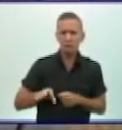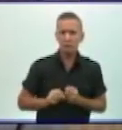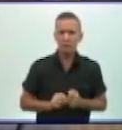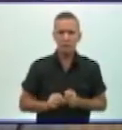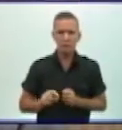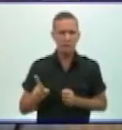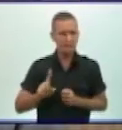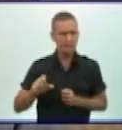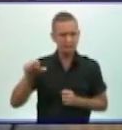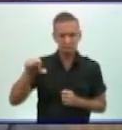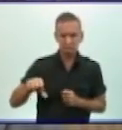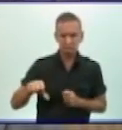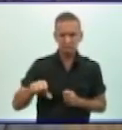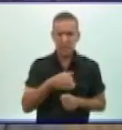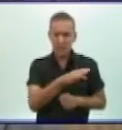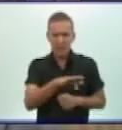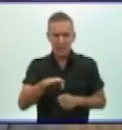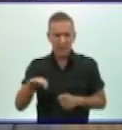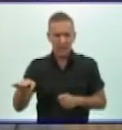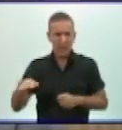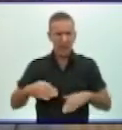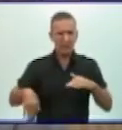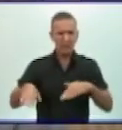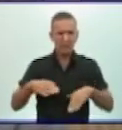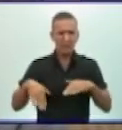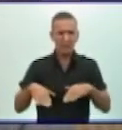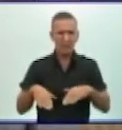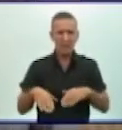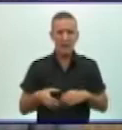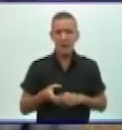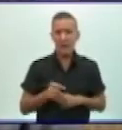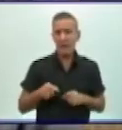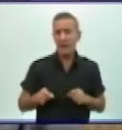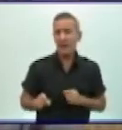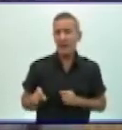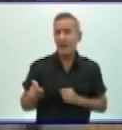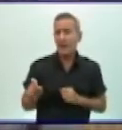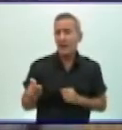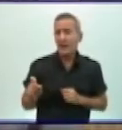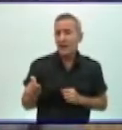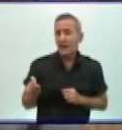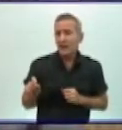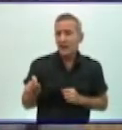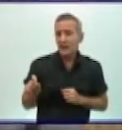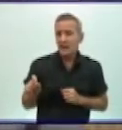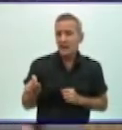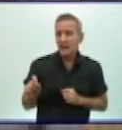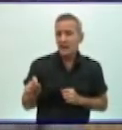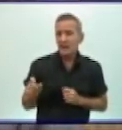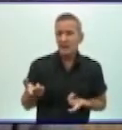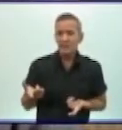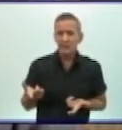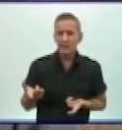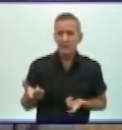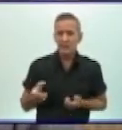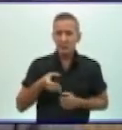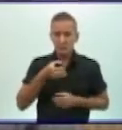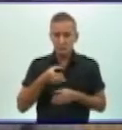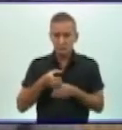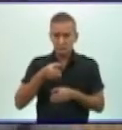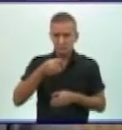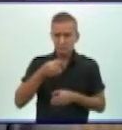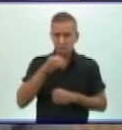a la playa? Dejo la lata de refresco en la playa o el nylon de algo que me comí allí. Si vivo en una zona